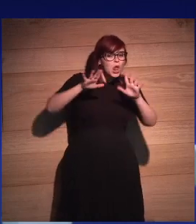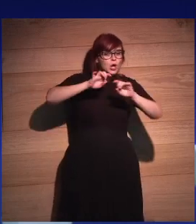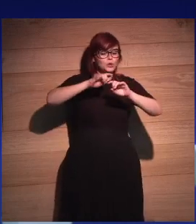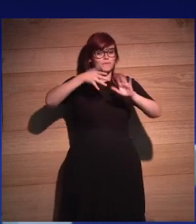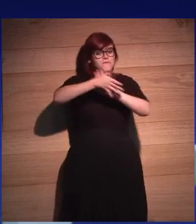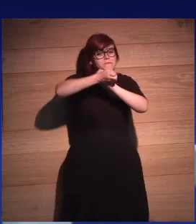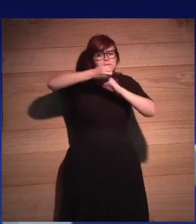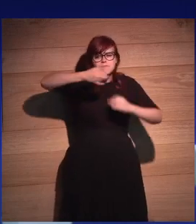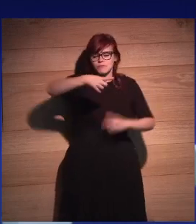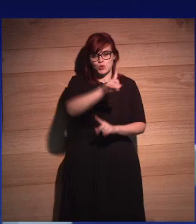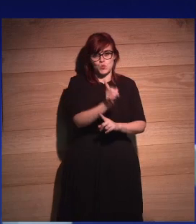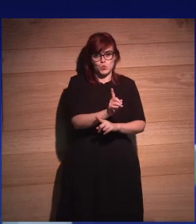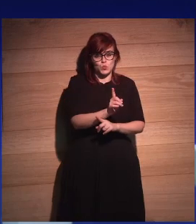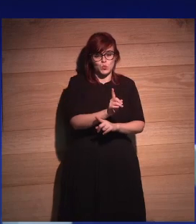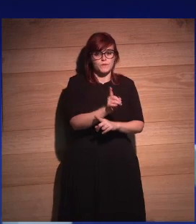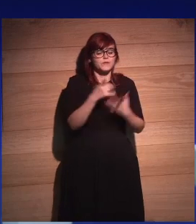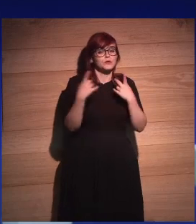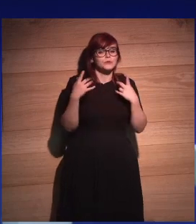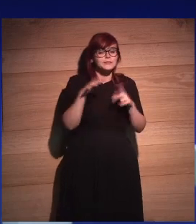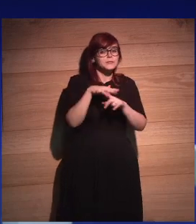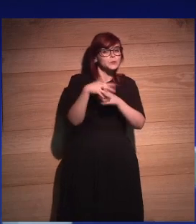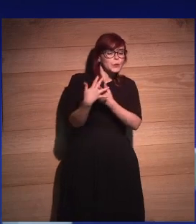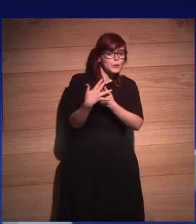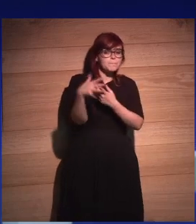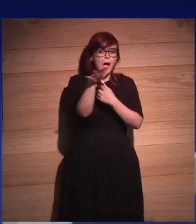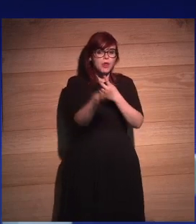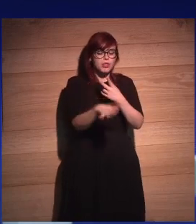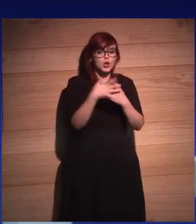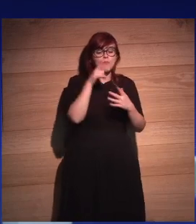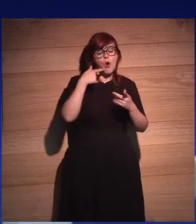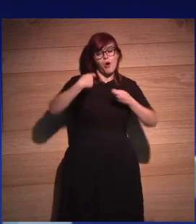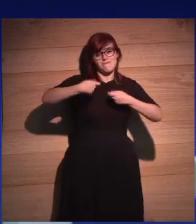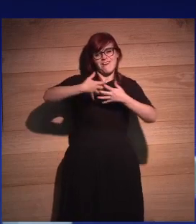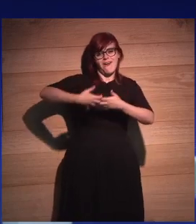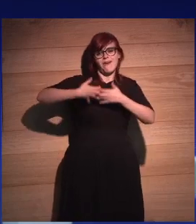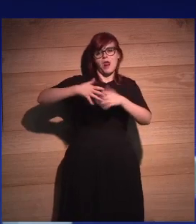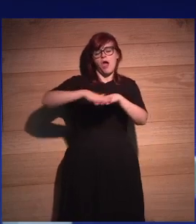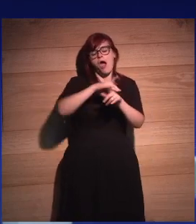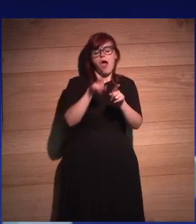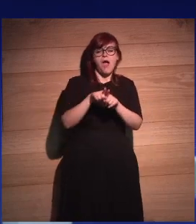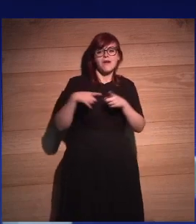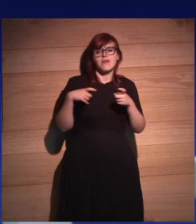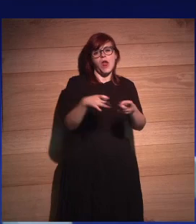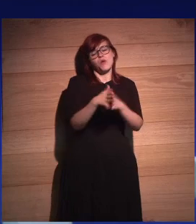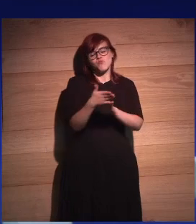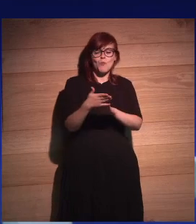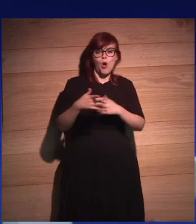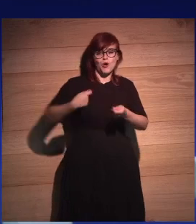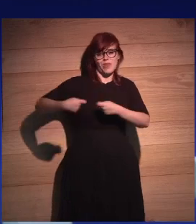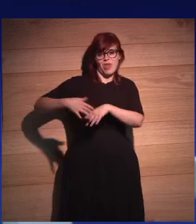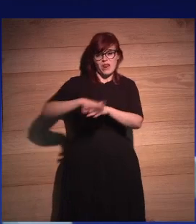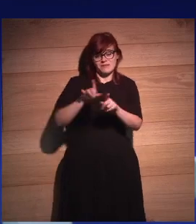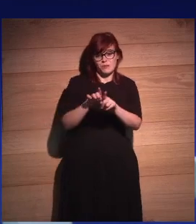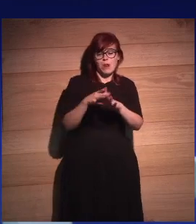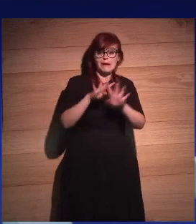es un caso en el que se está como un poco, por la guerra comercial que ya supera, digamos, incluso la propia